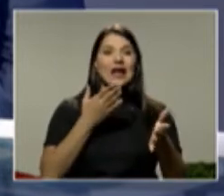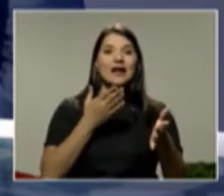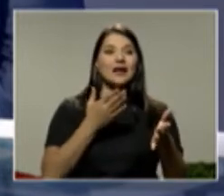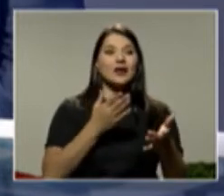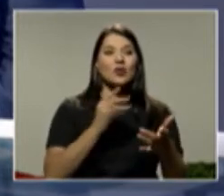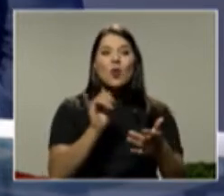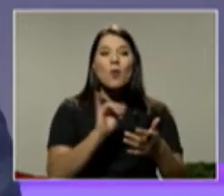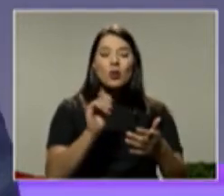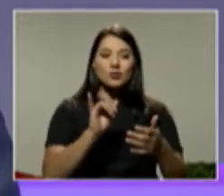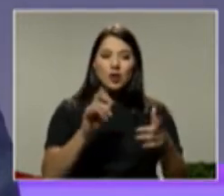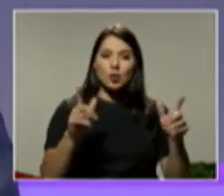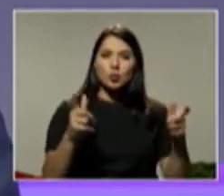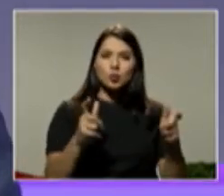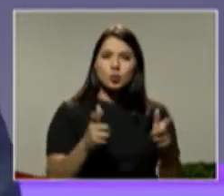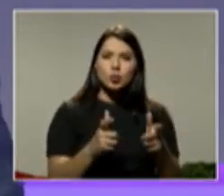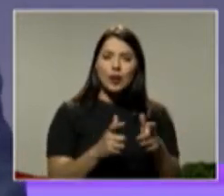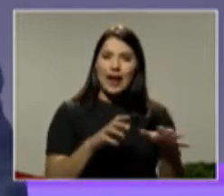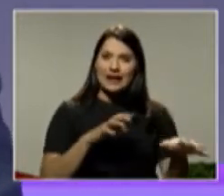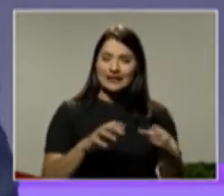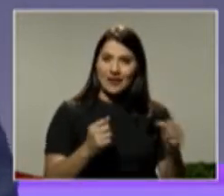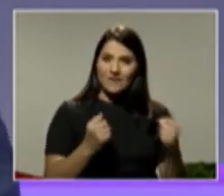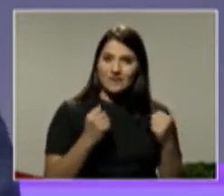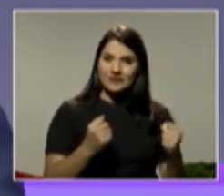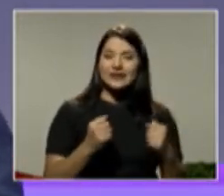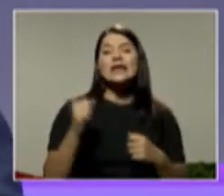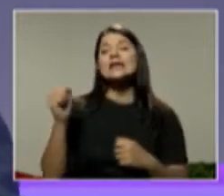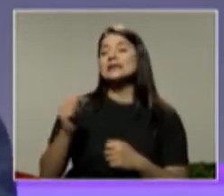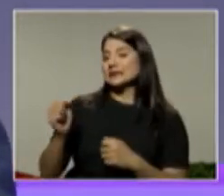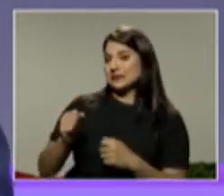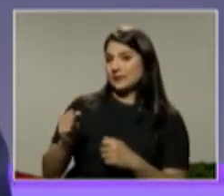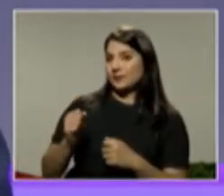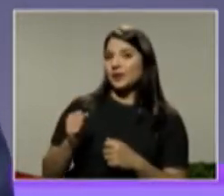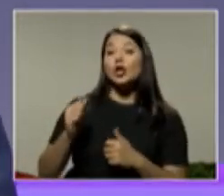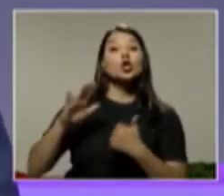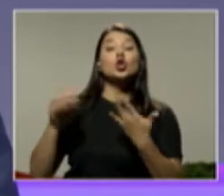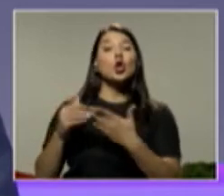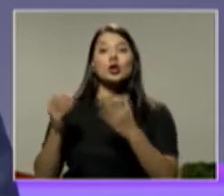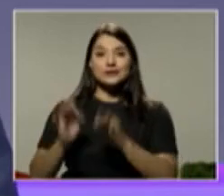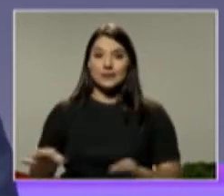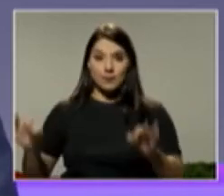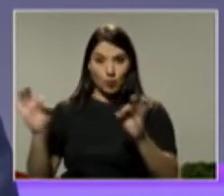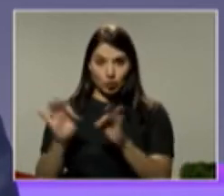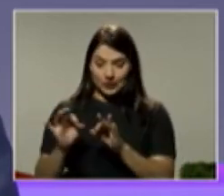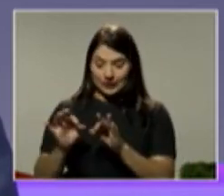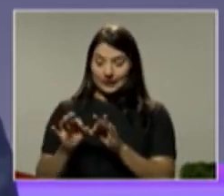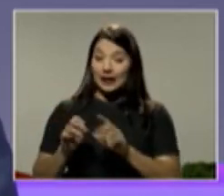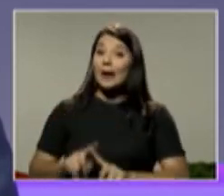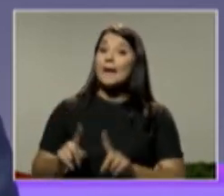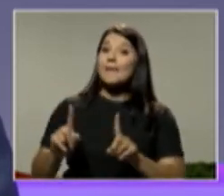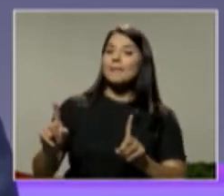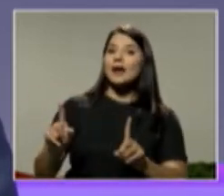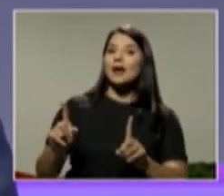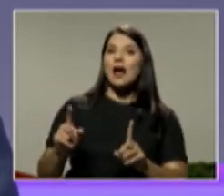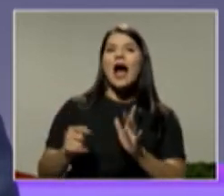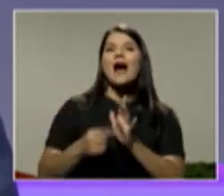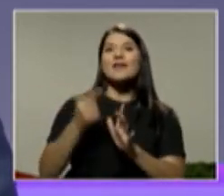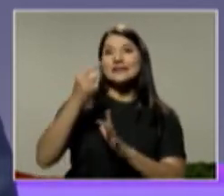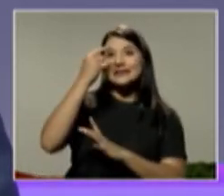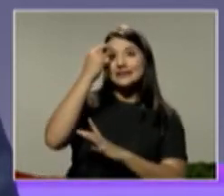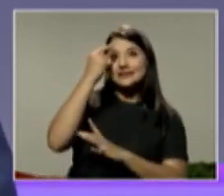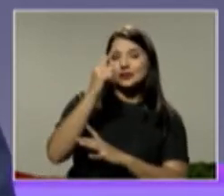física. Sí, nada es más importante que lo otro, ni es excluyente tampoco. Sin embargo, cuando vemos lo que hay que